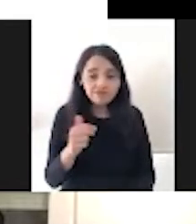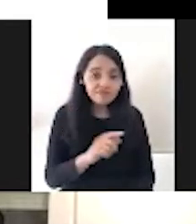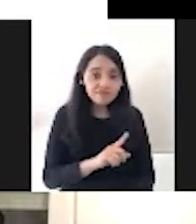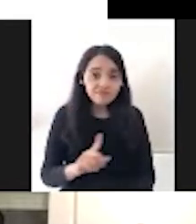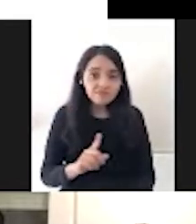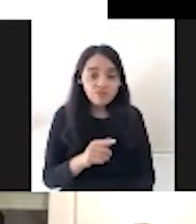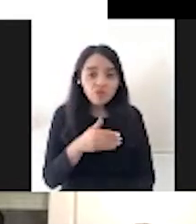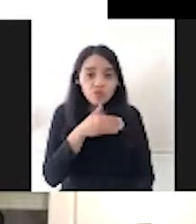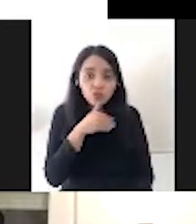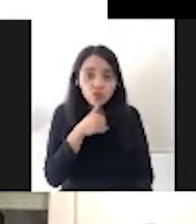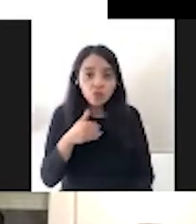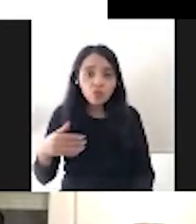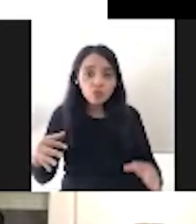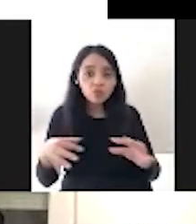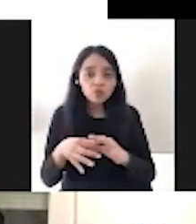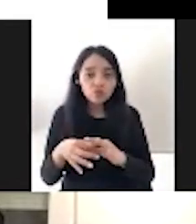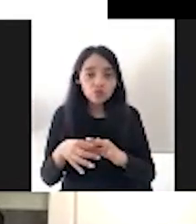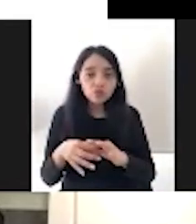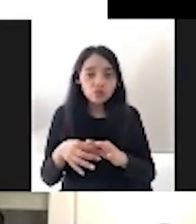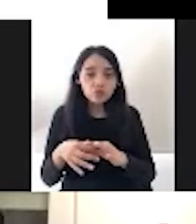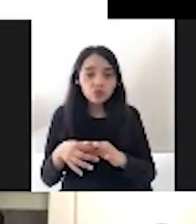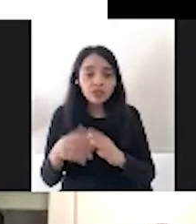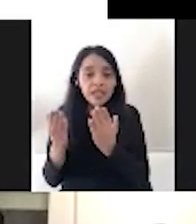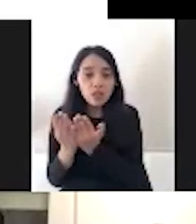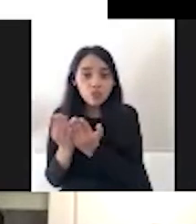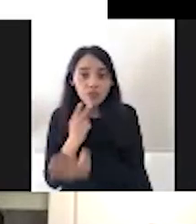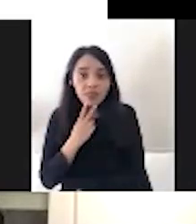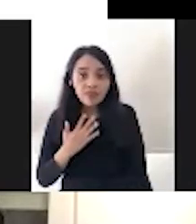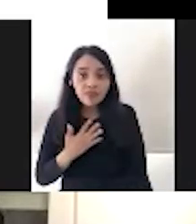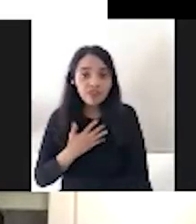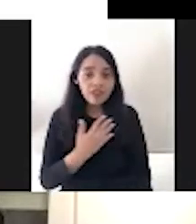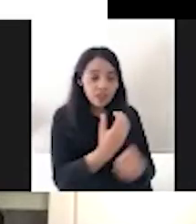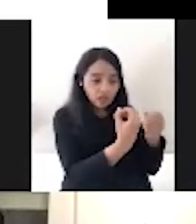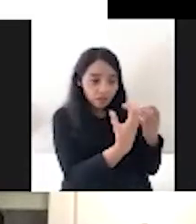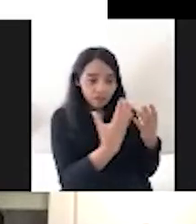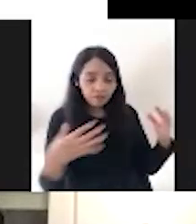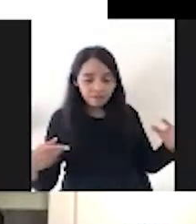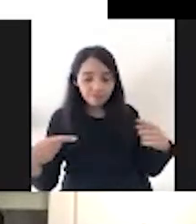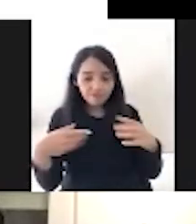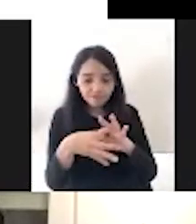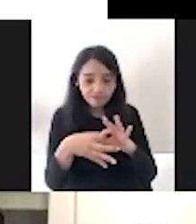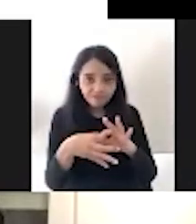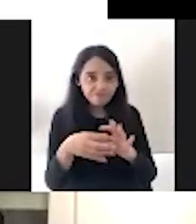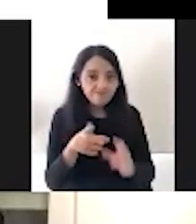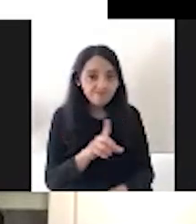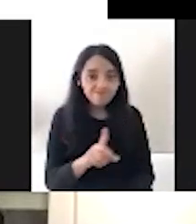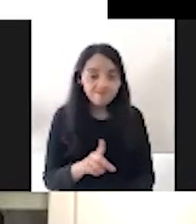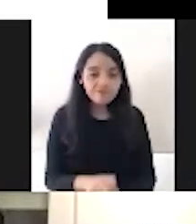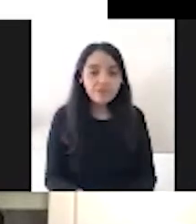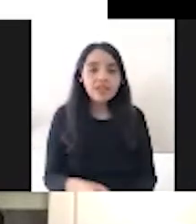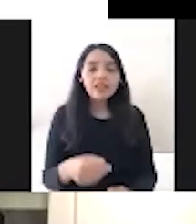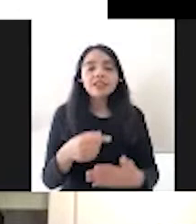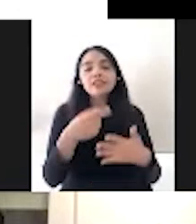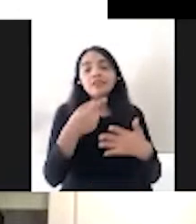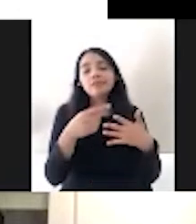relación de las experiencias de la vida del estudiante con el contenido que se está trabajando, en fin. hay un montón de elementos que podríamos seguir visualizando